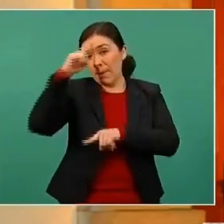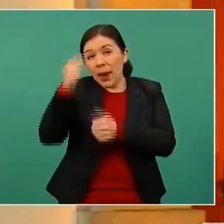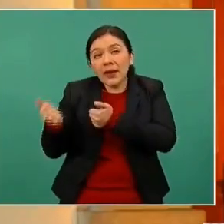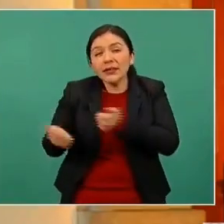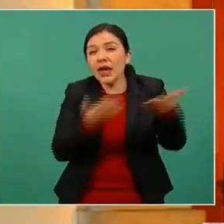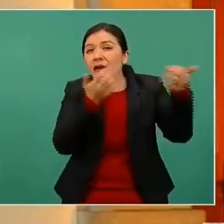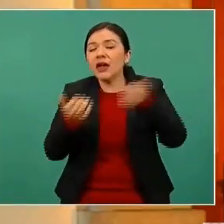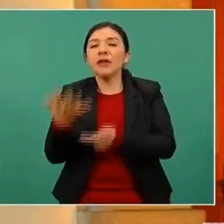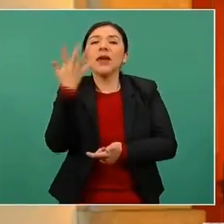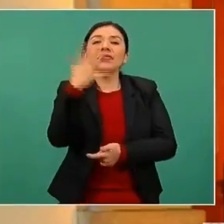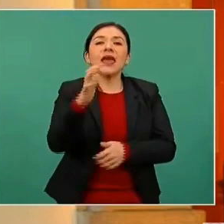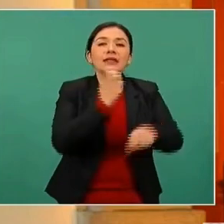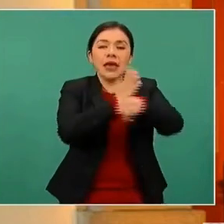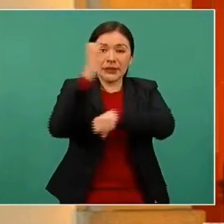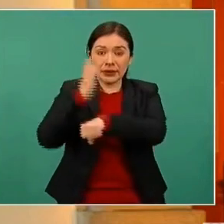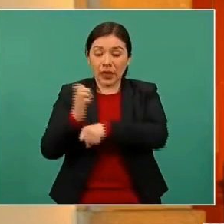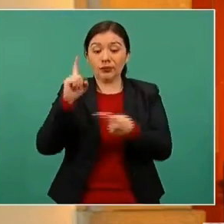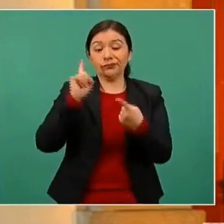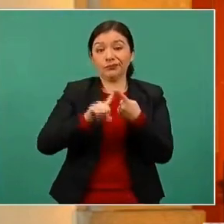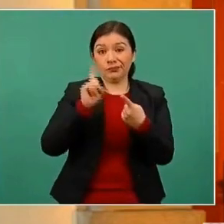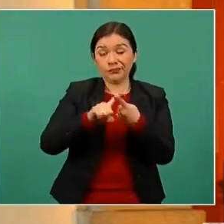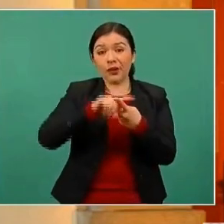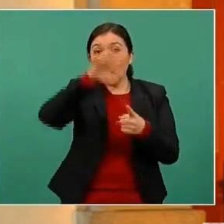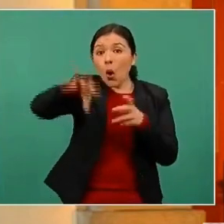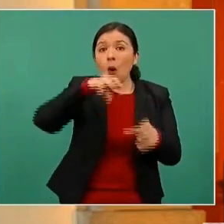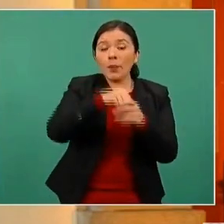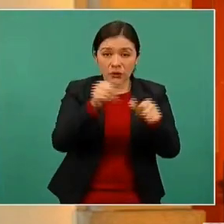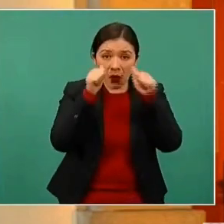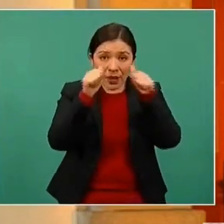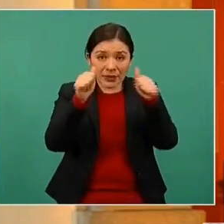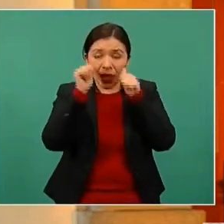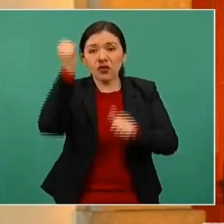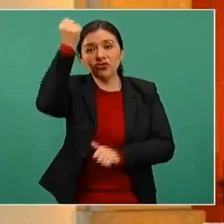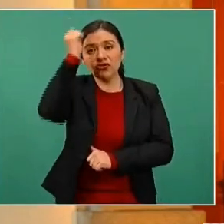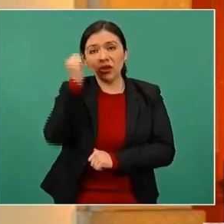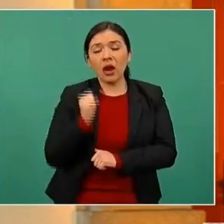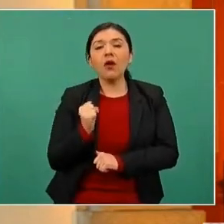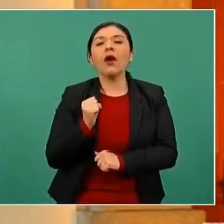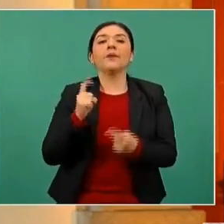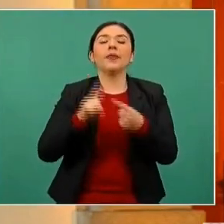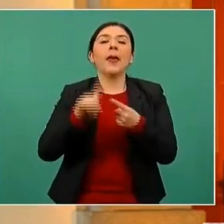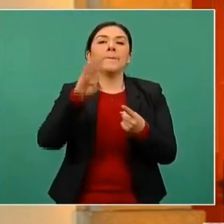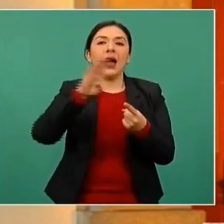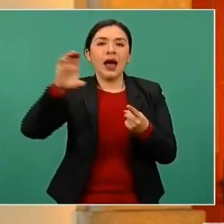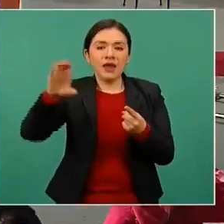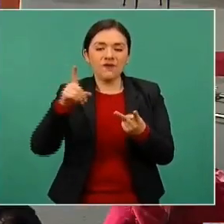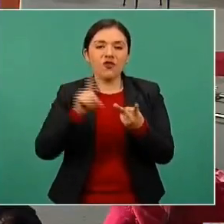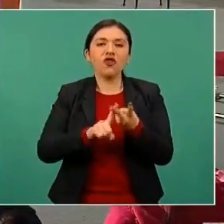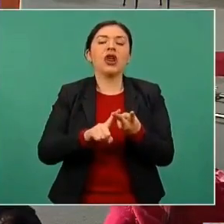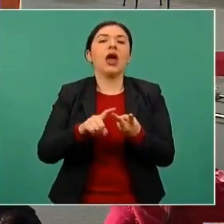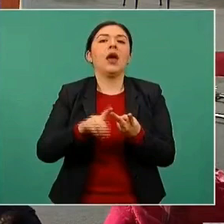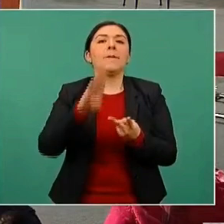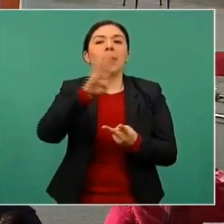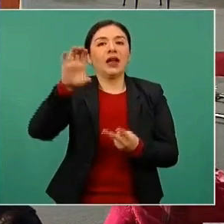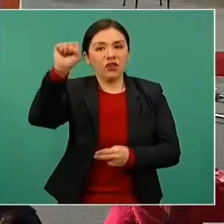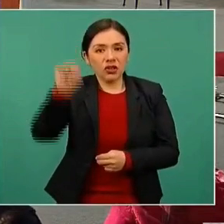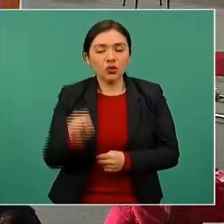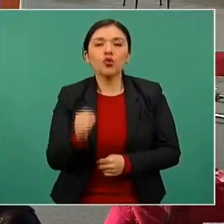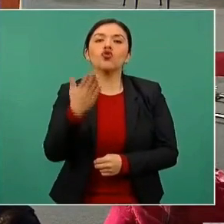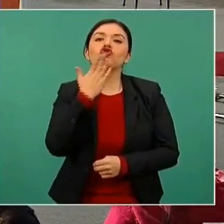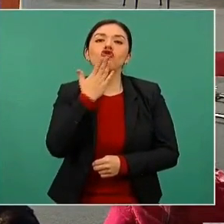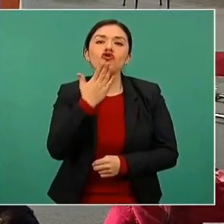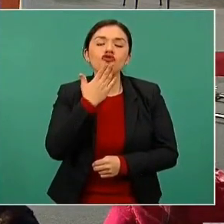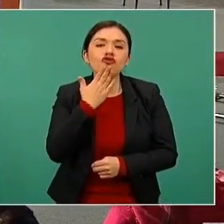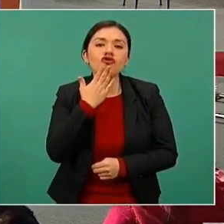federativas la ruta 1 cubrió los estados de sinaloa baja california baja california sur sonora